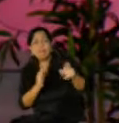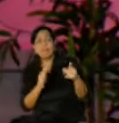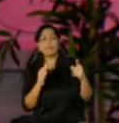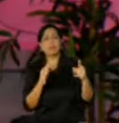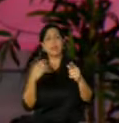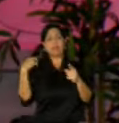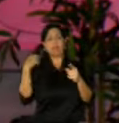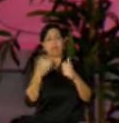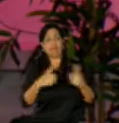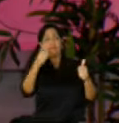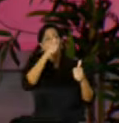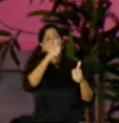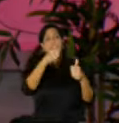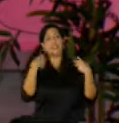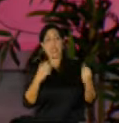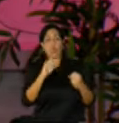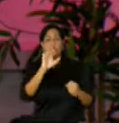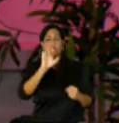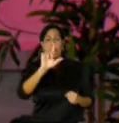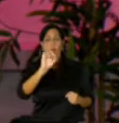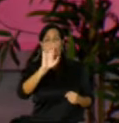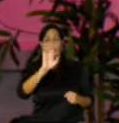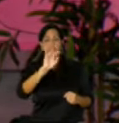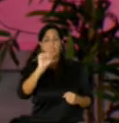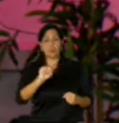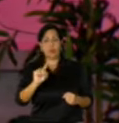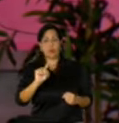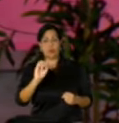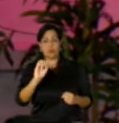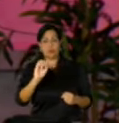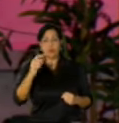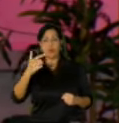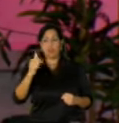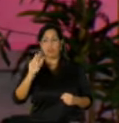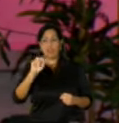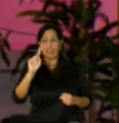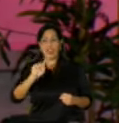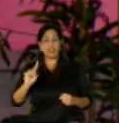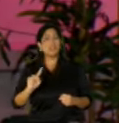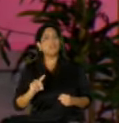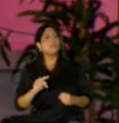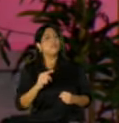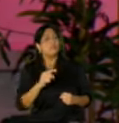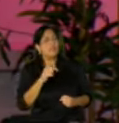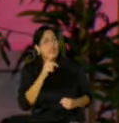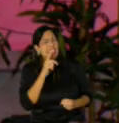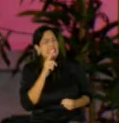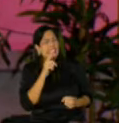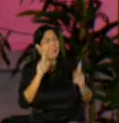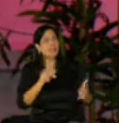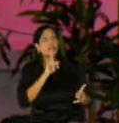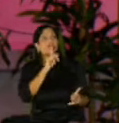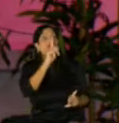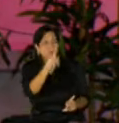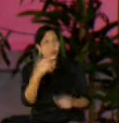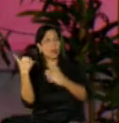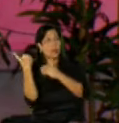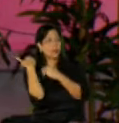de Salud, Lorenzo González, para conocer quién es la persona o la compañía encargada de recopilar, de tabular,